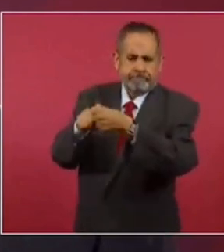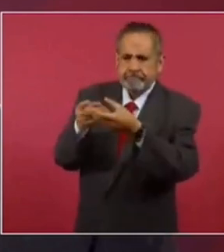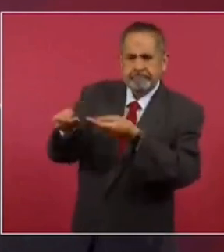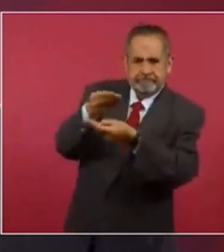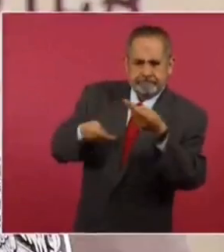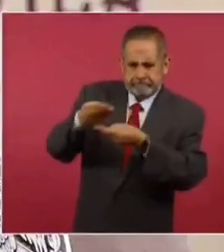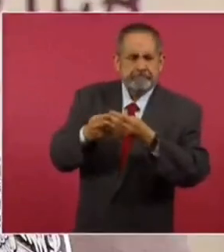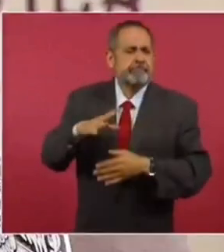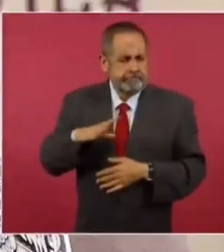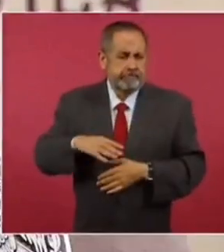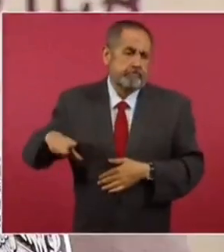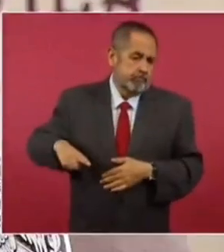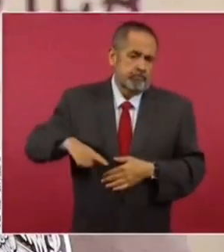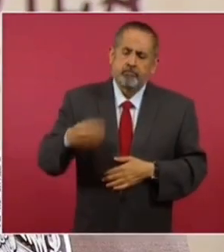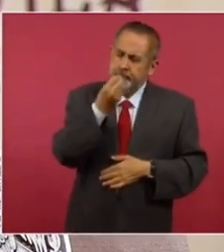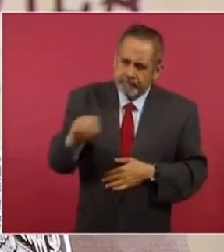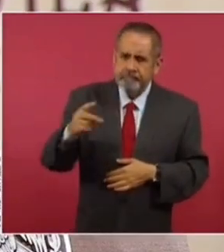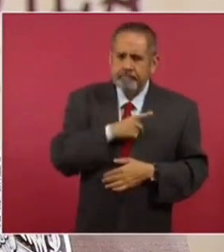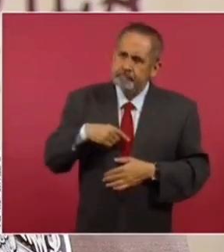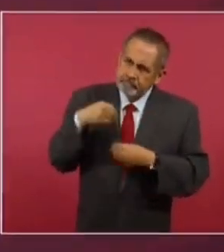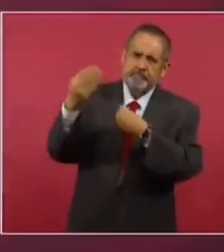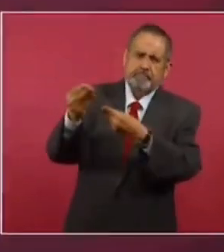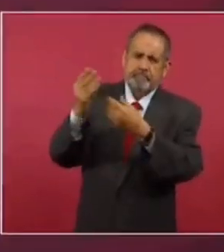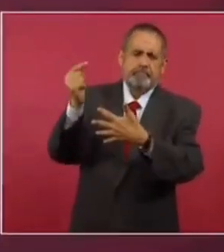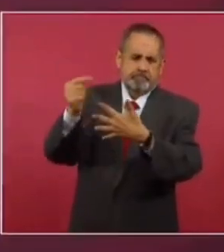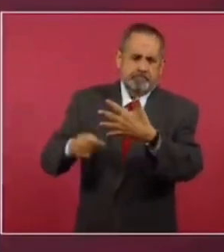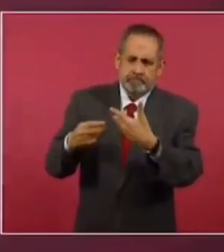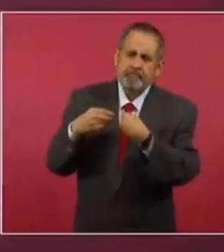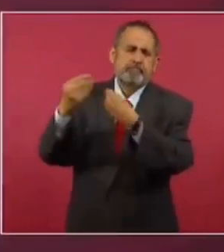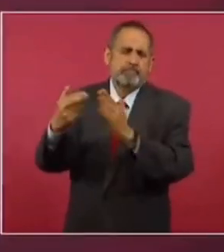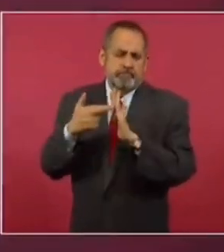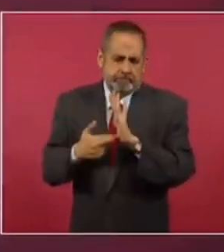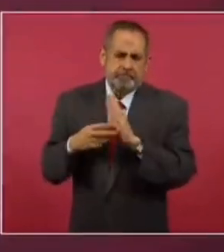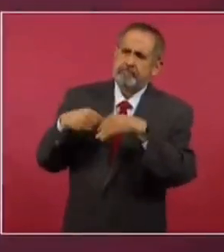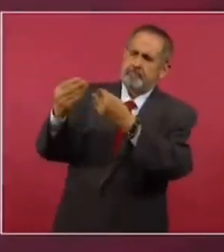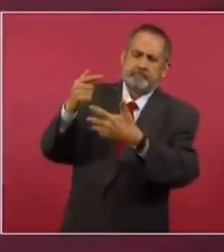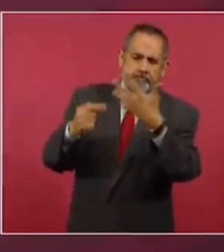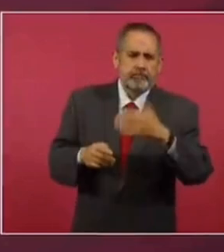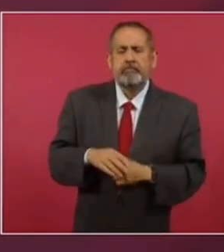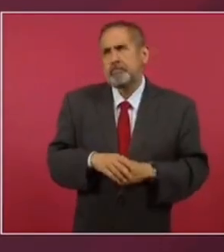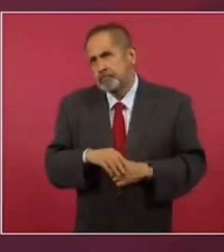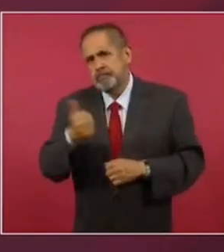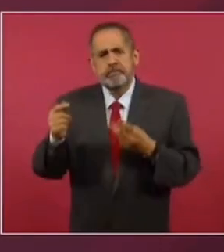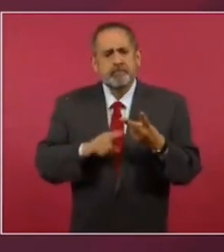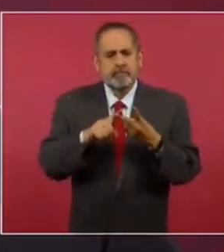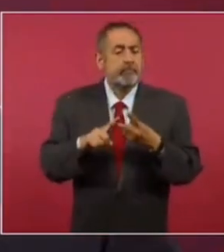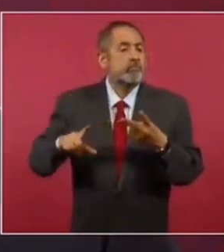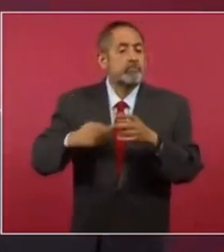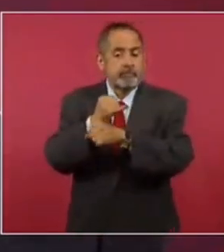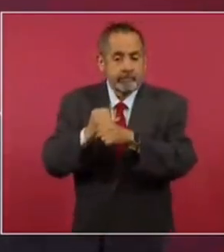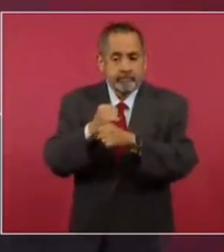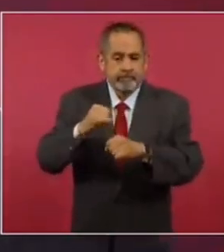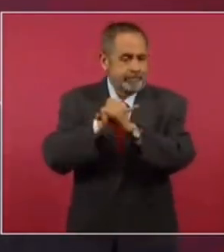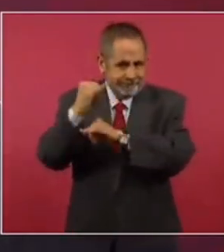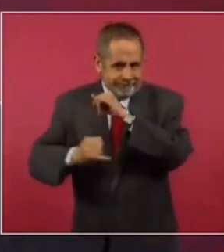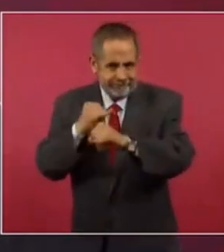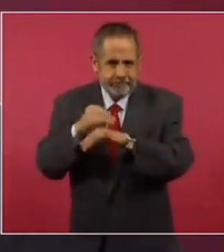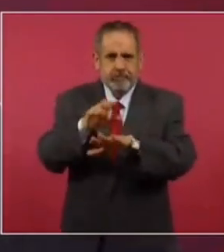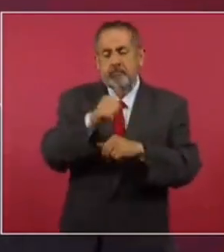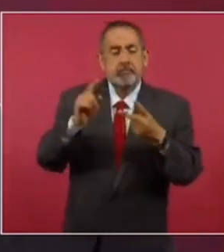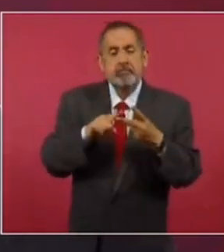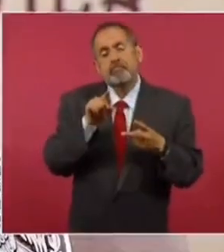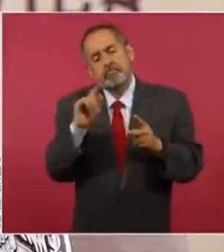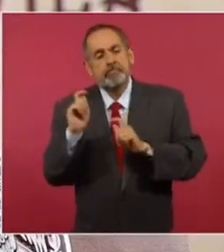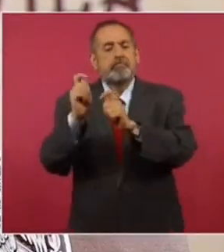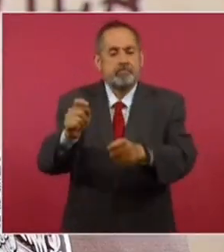la cual los gobiernos están obligados a proporcionar bajo diversos parámetros información financiera. Cuando es una investigación internacional de otro tipo, pues es la